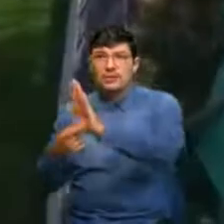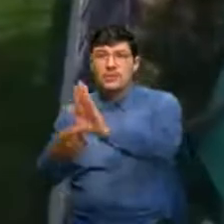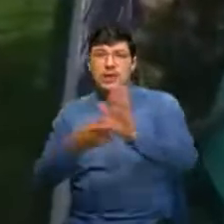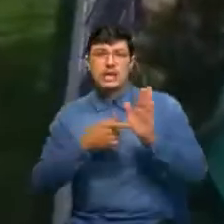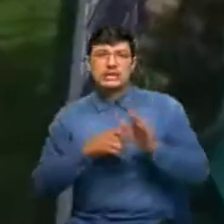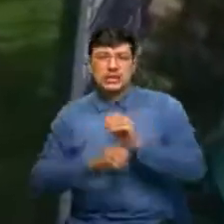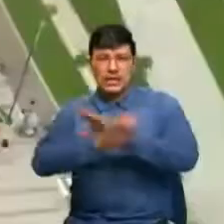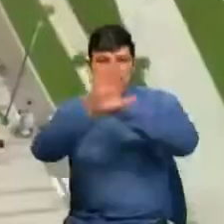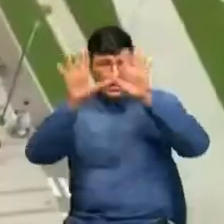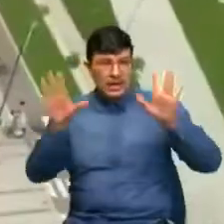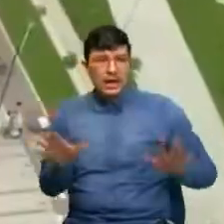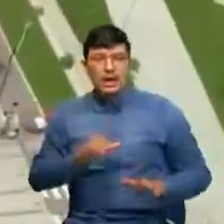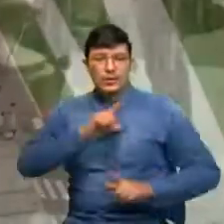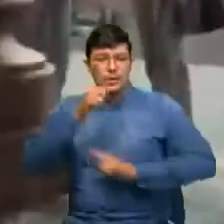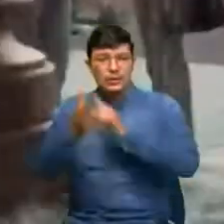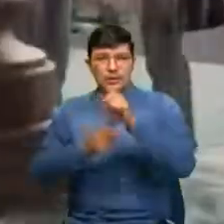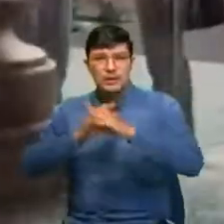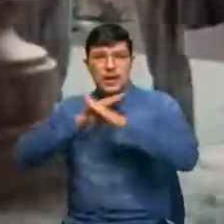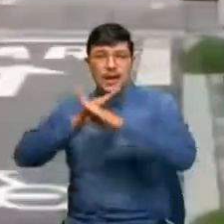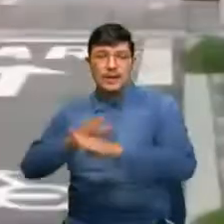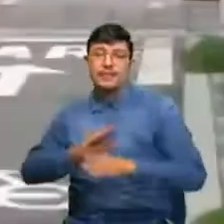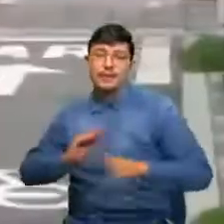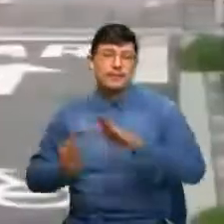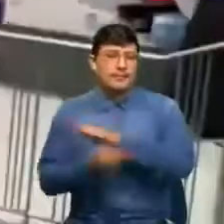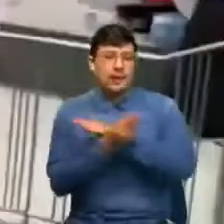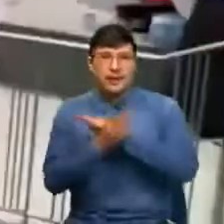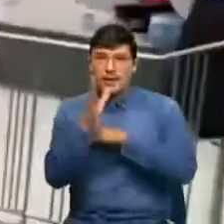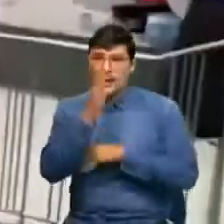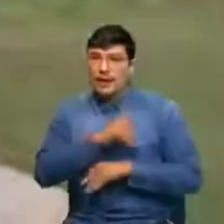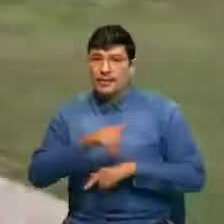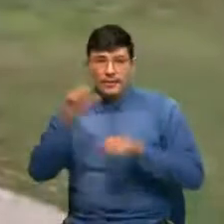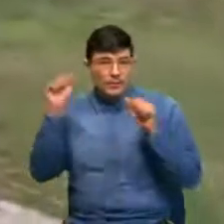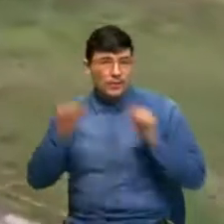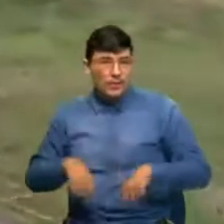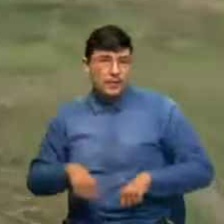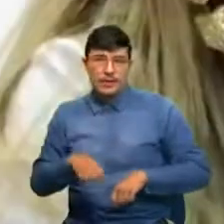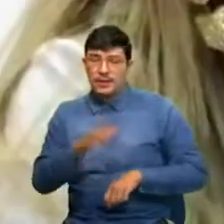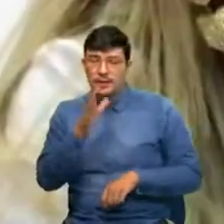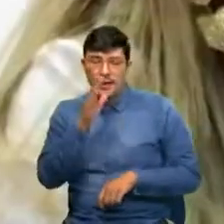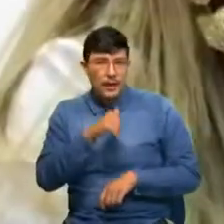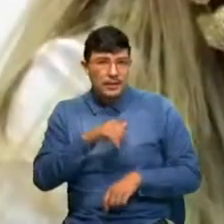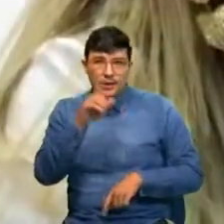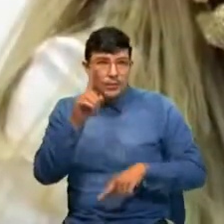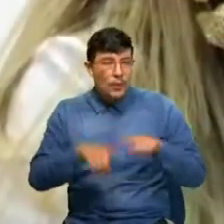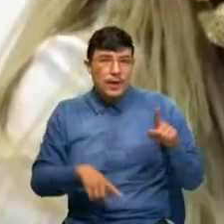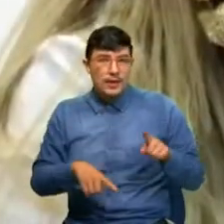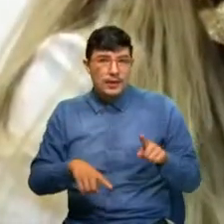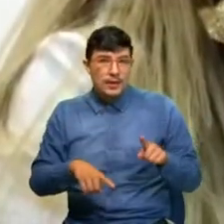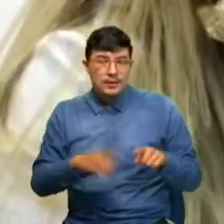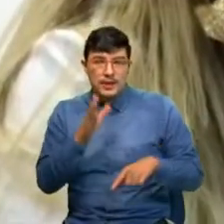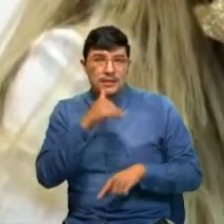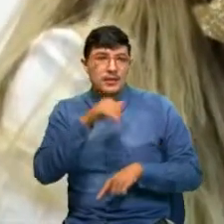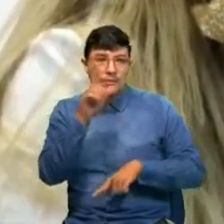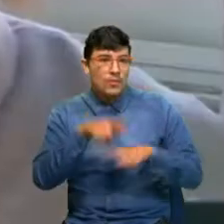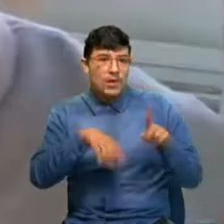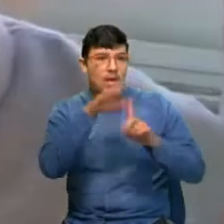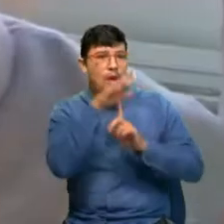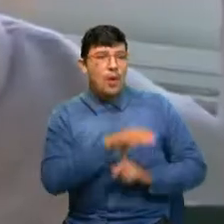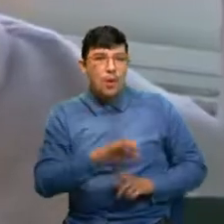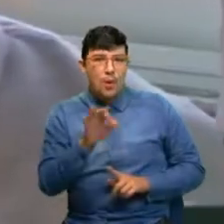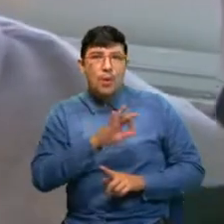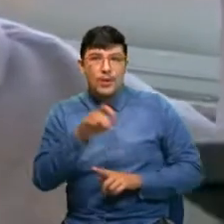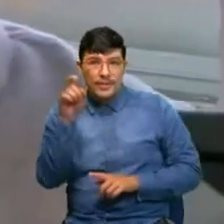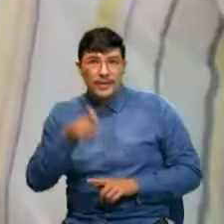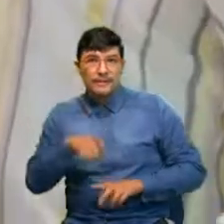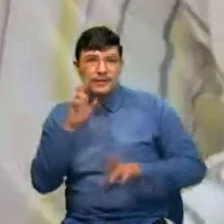lucha anticorrupción que nadie podrá eludir o ignorar y que corresponderá a los ciudadanos cultivar